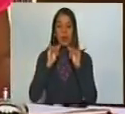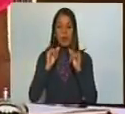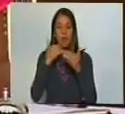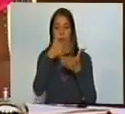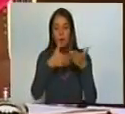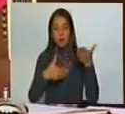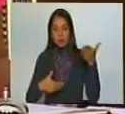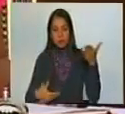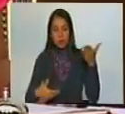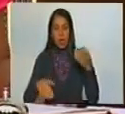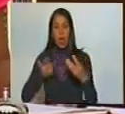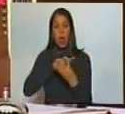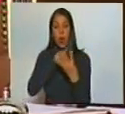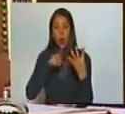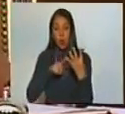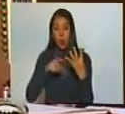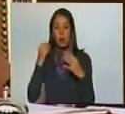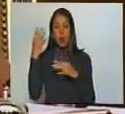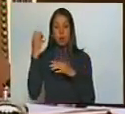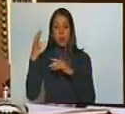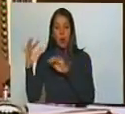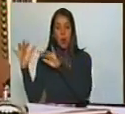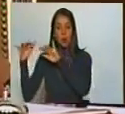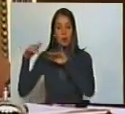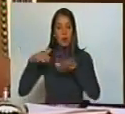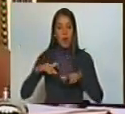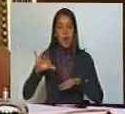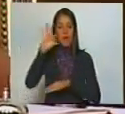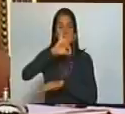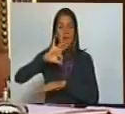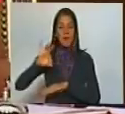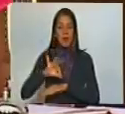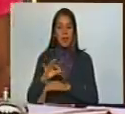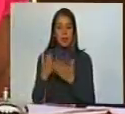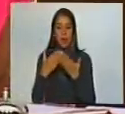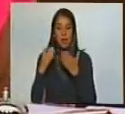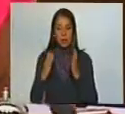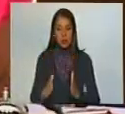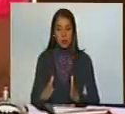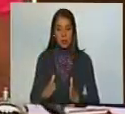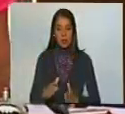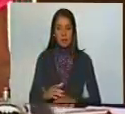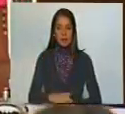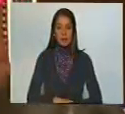congreso de la federación ante esta asamblea plenipotenciaria.